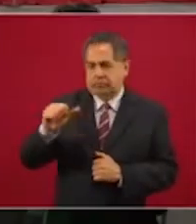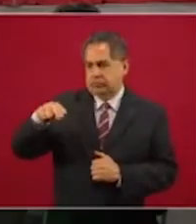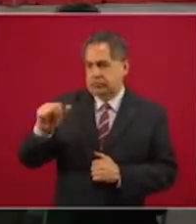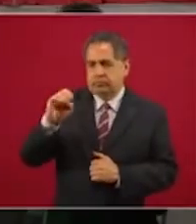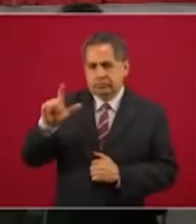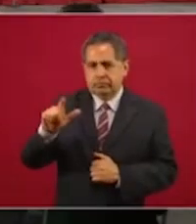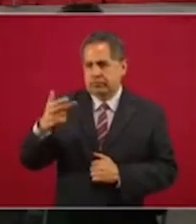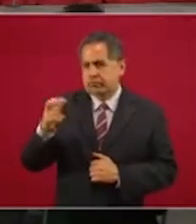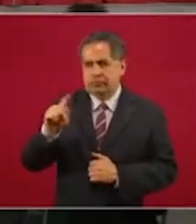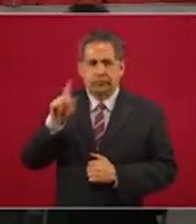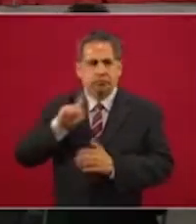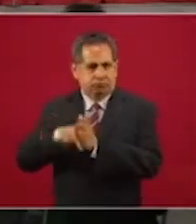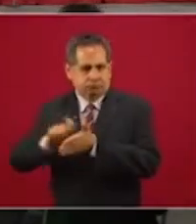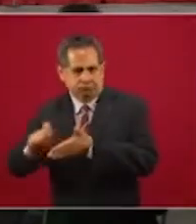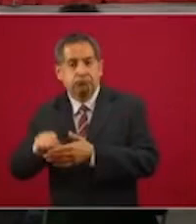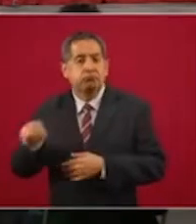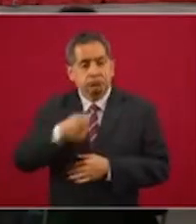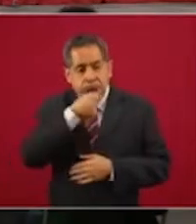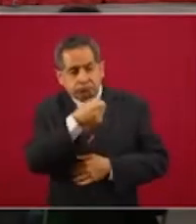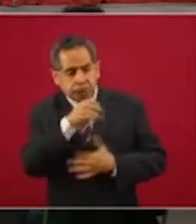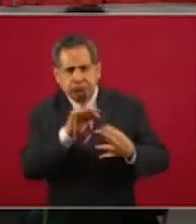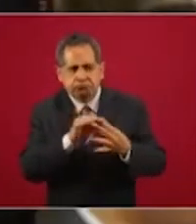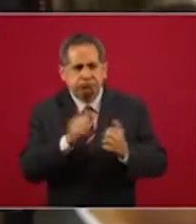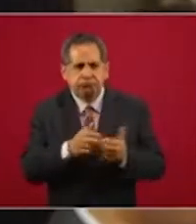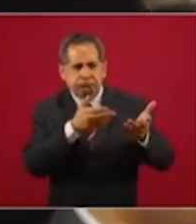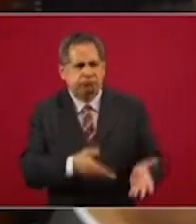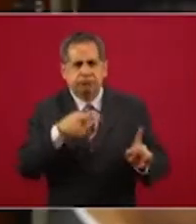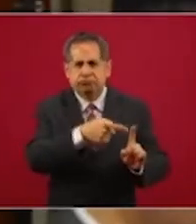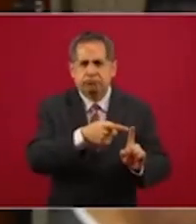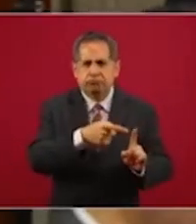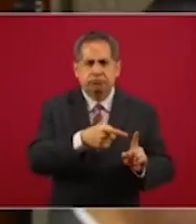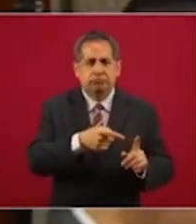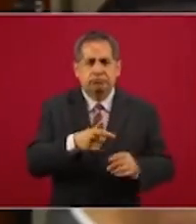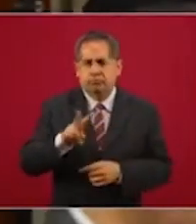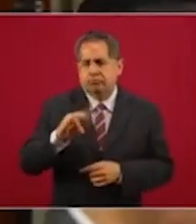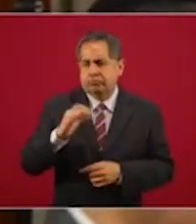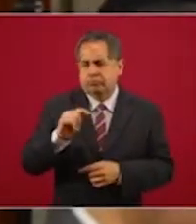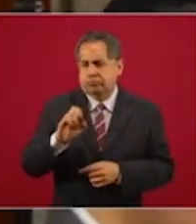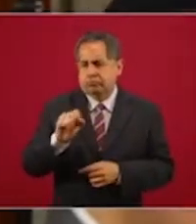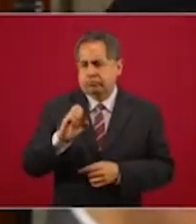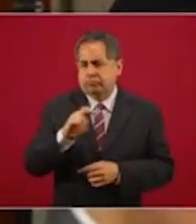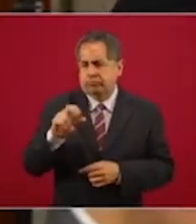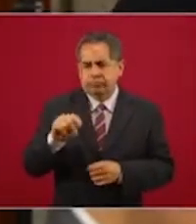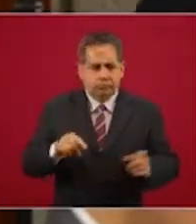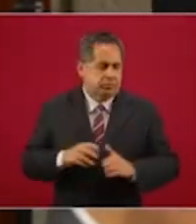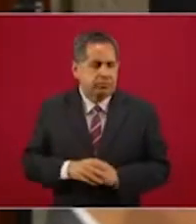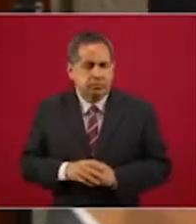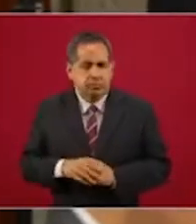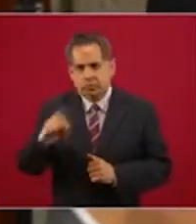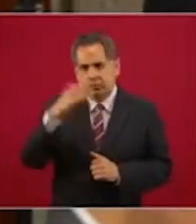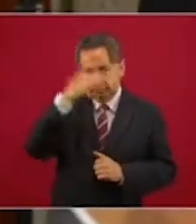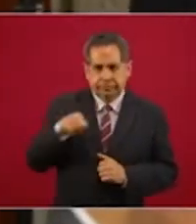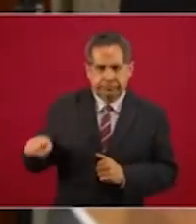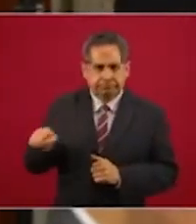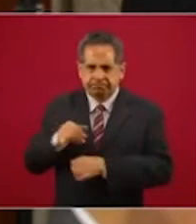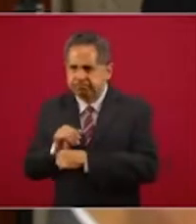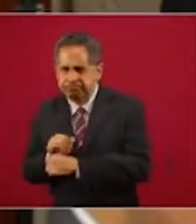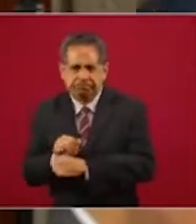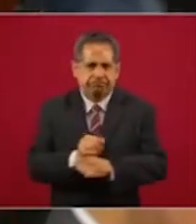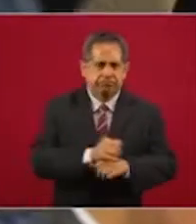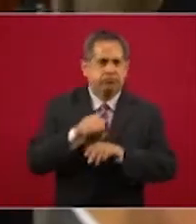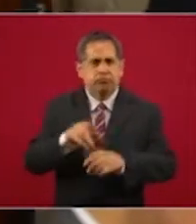anabel hernández la periodista la entrevista sin censura no era usted sabe muy bien sobre sus investigaciones